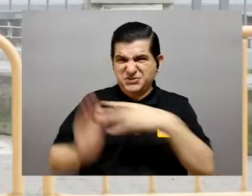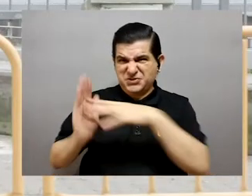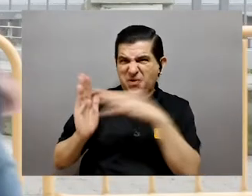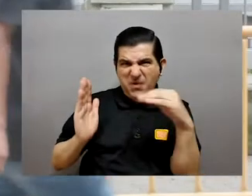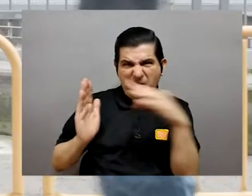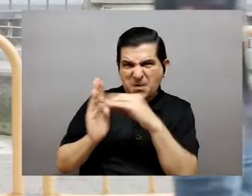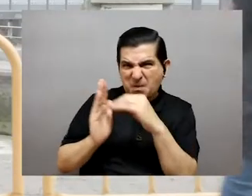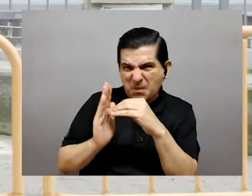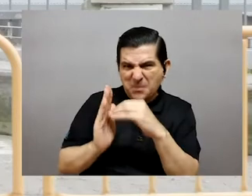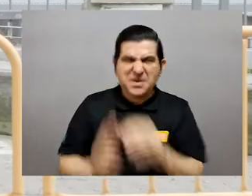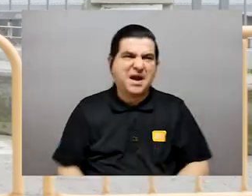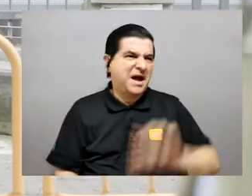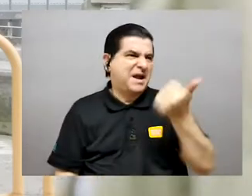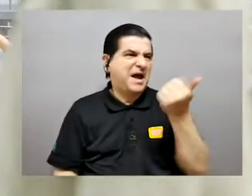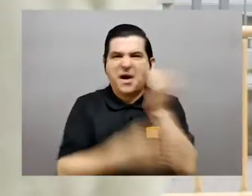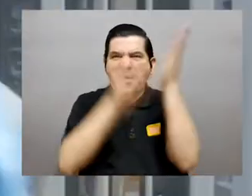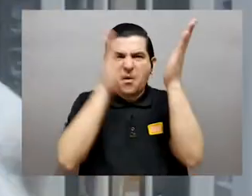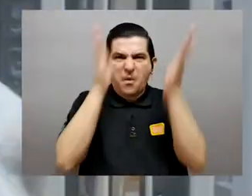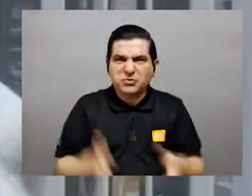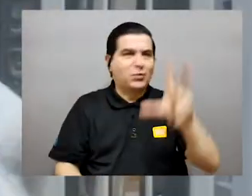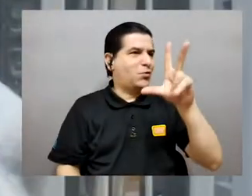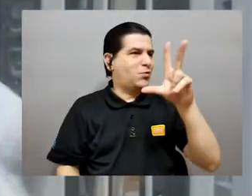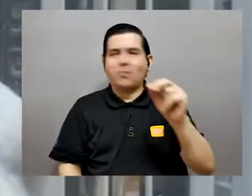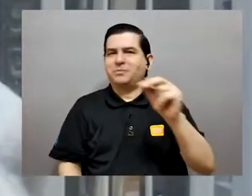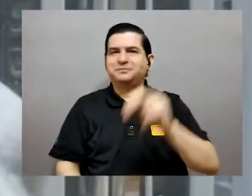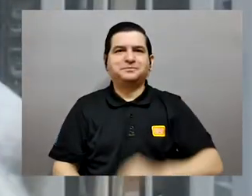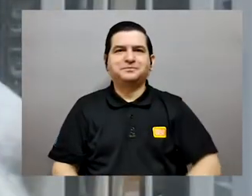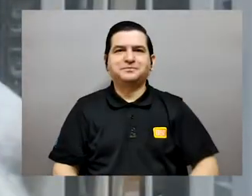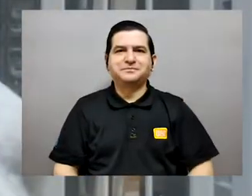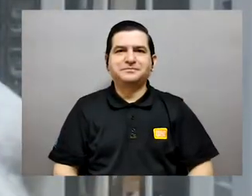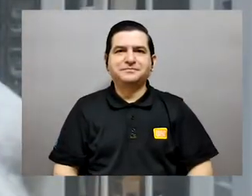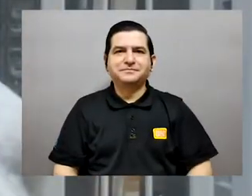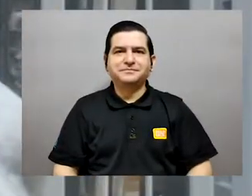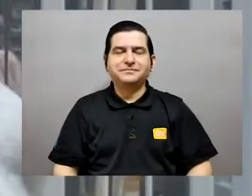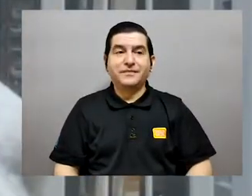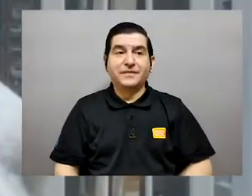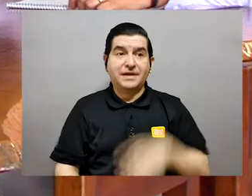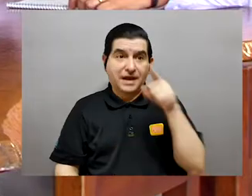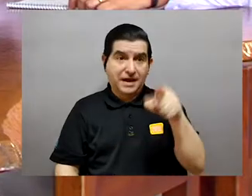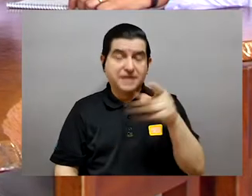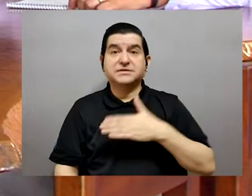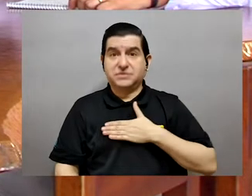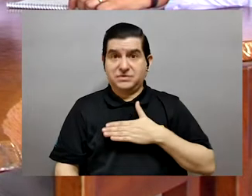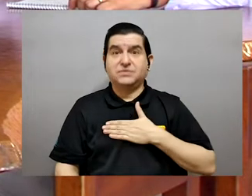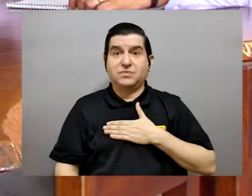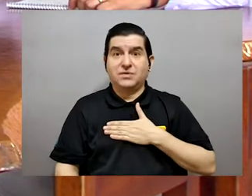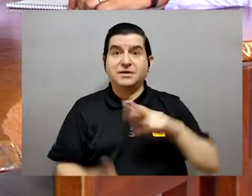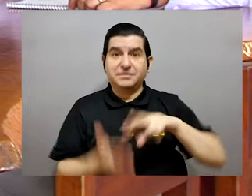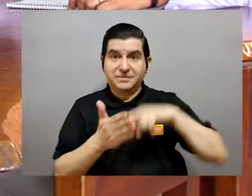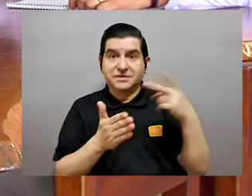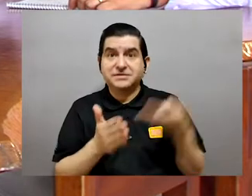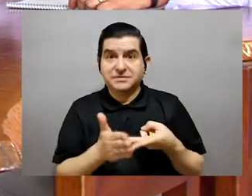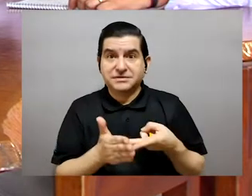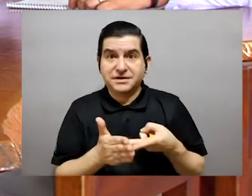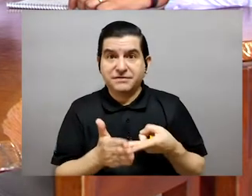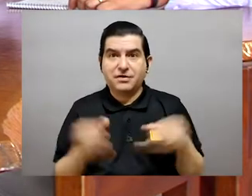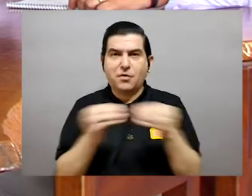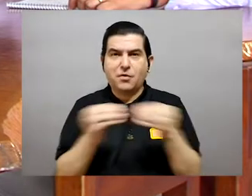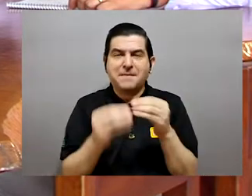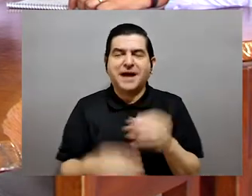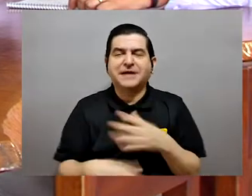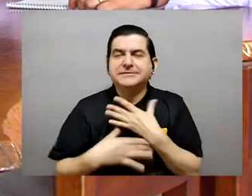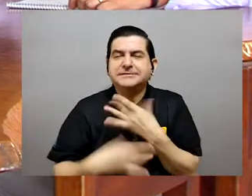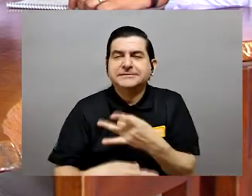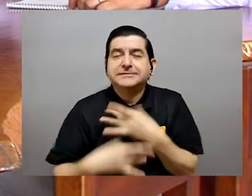conociendo la Avenida Central, ¿verdad? Aquí están, aquí es están hermosa. Las tiendas. Y ahora, otra cosa, es la